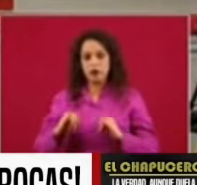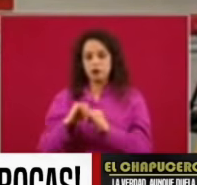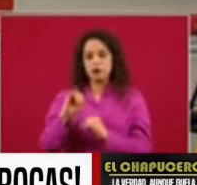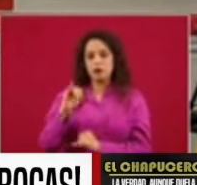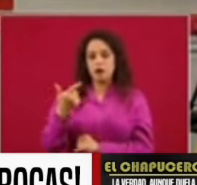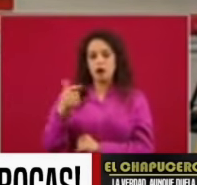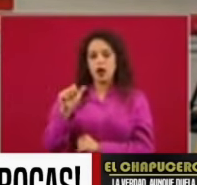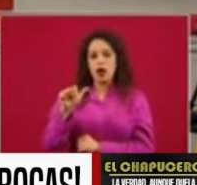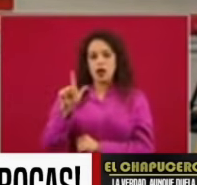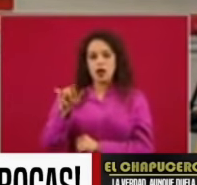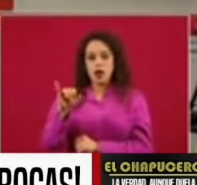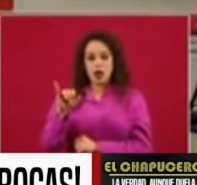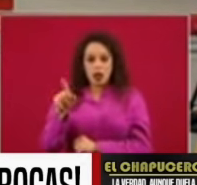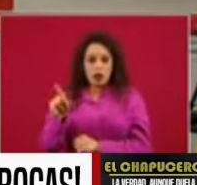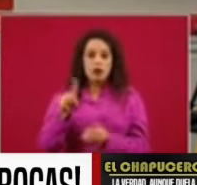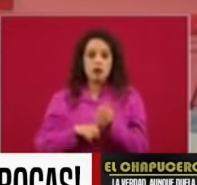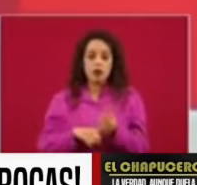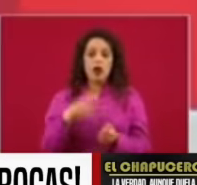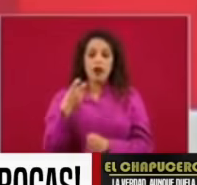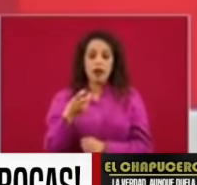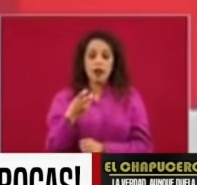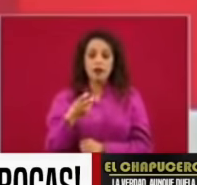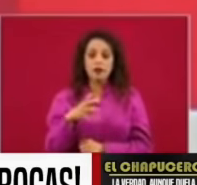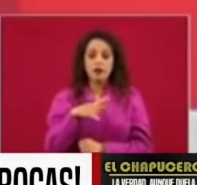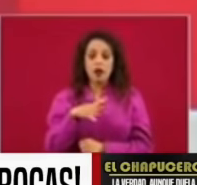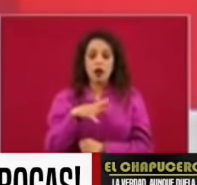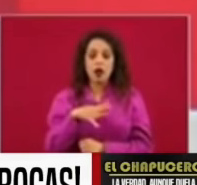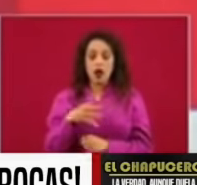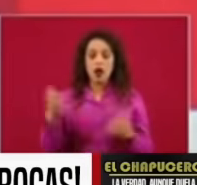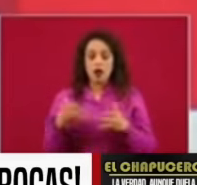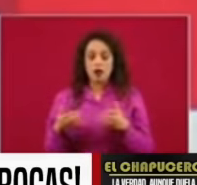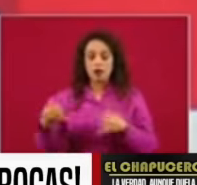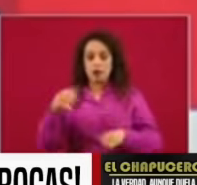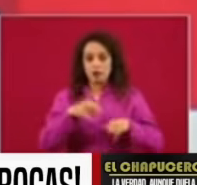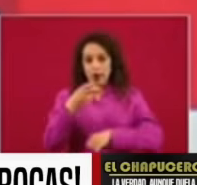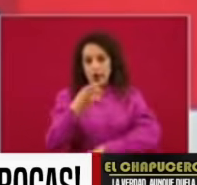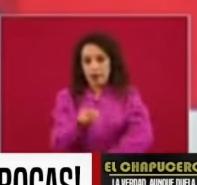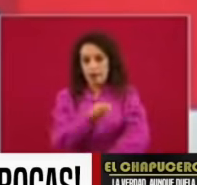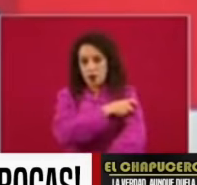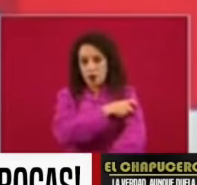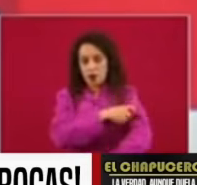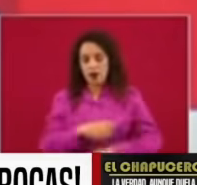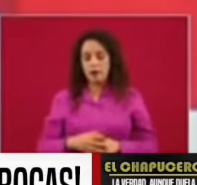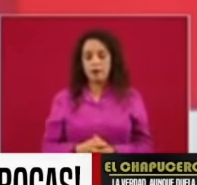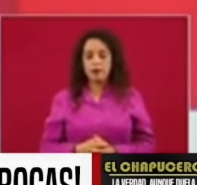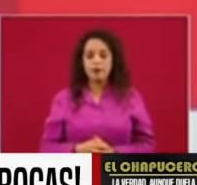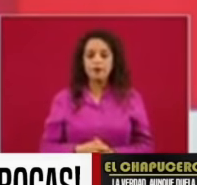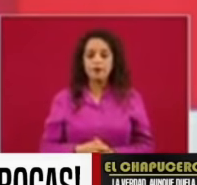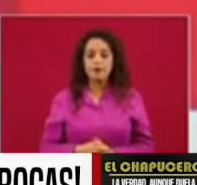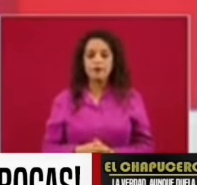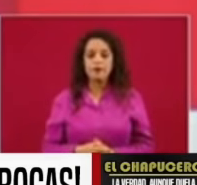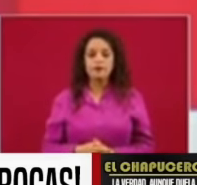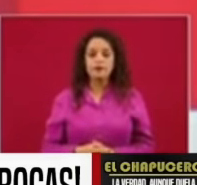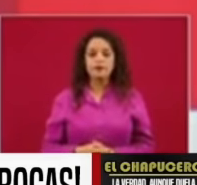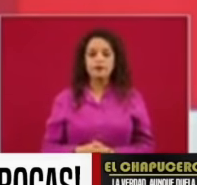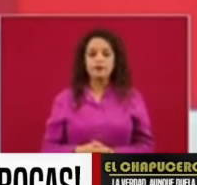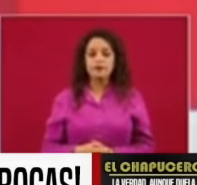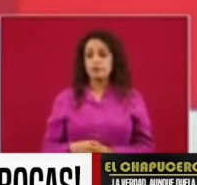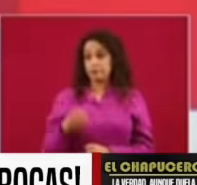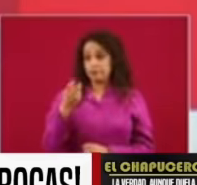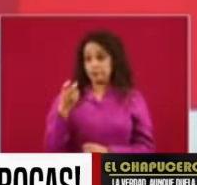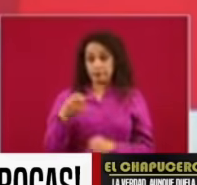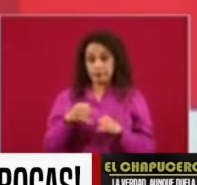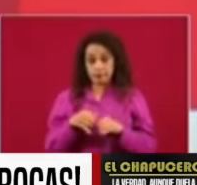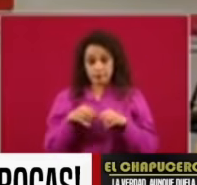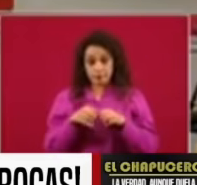momento ha desarrollado y puesto en marcha esta vacuna. Y ha sido, lógicamente, información, digamos, que